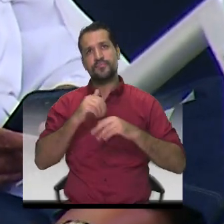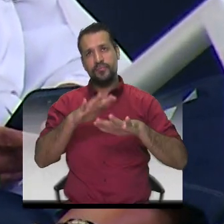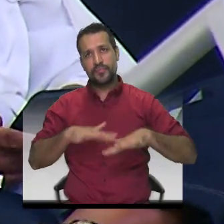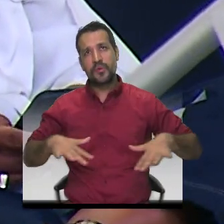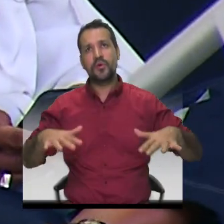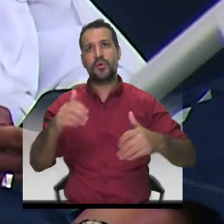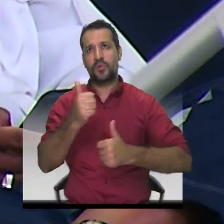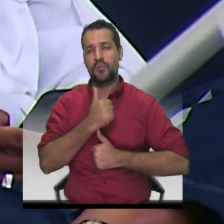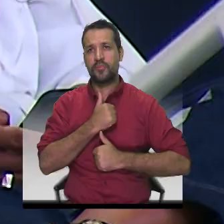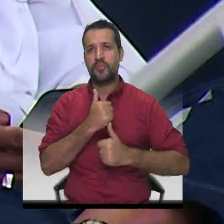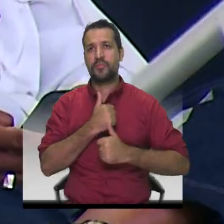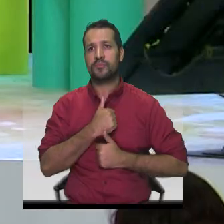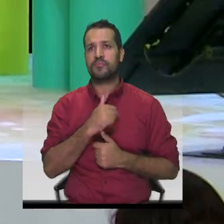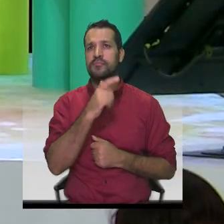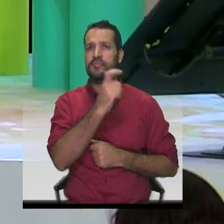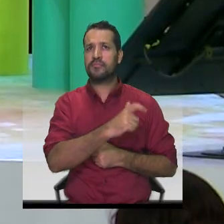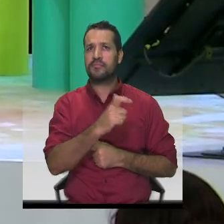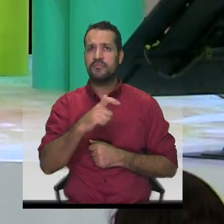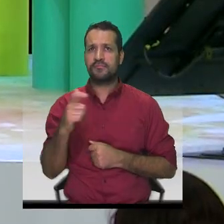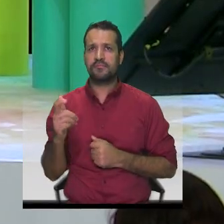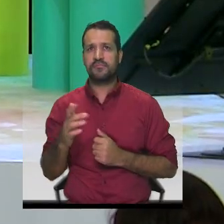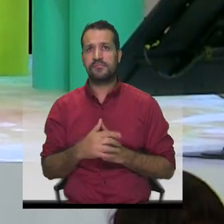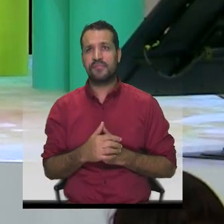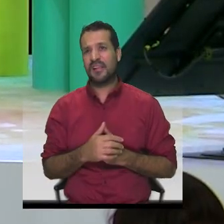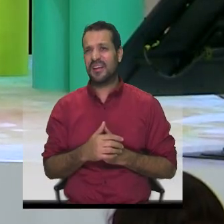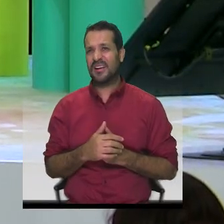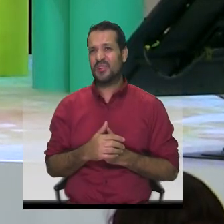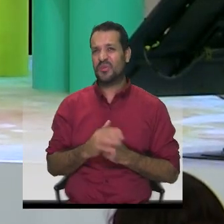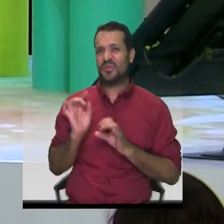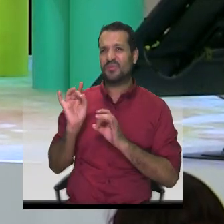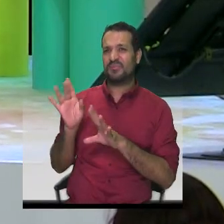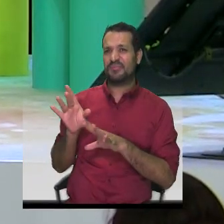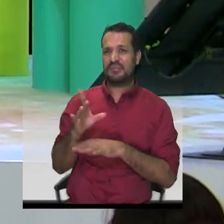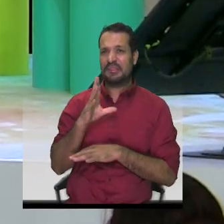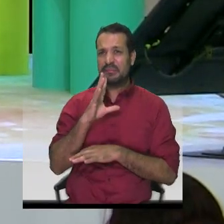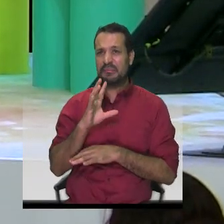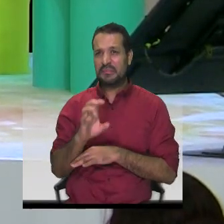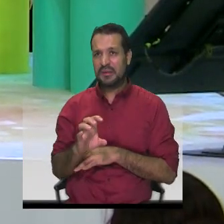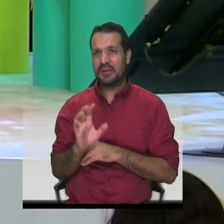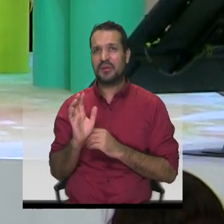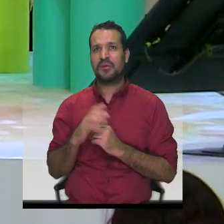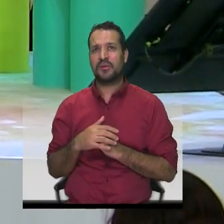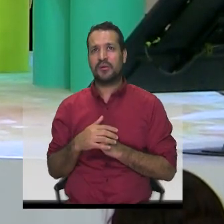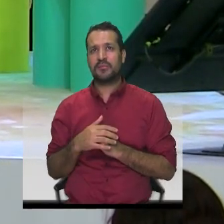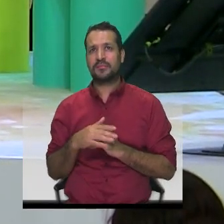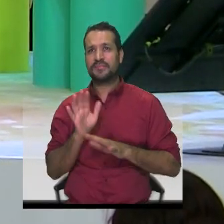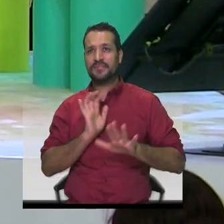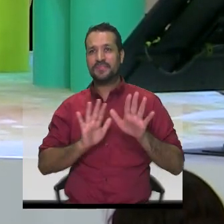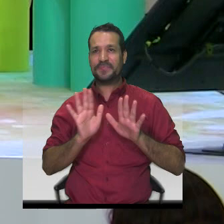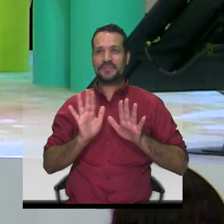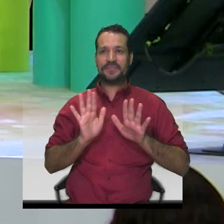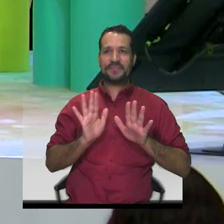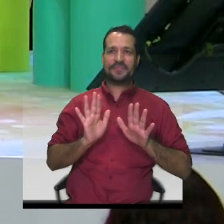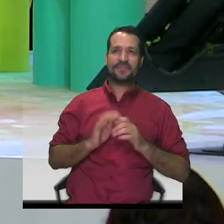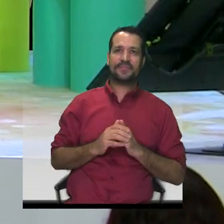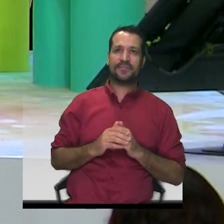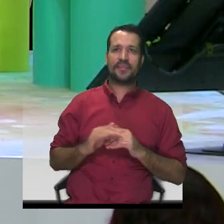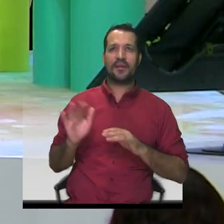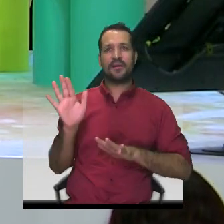como, mucha gente dice, ay no, tamañé, o no, eso está muy viejo. Tenemos un repudio por